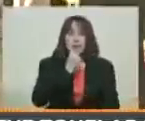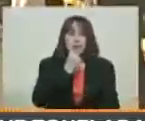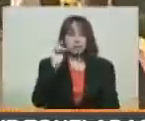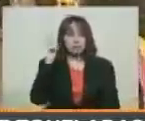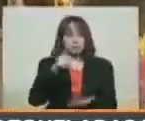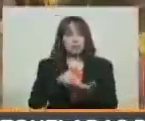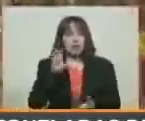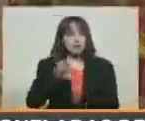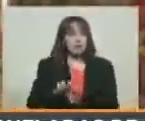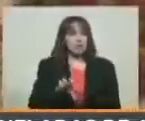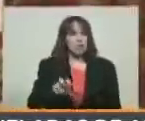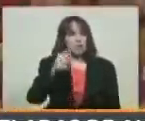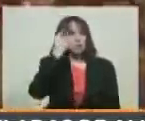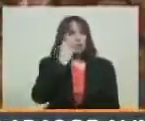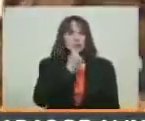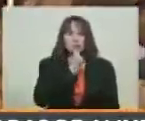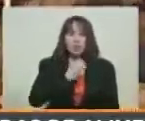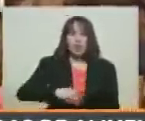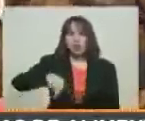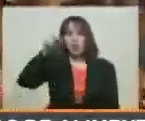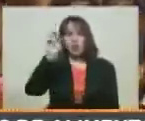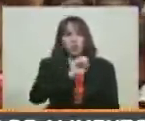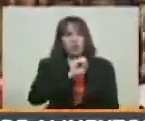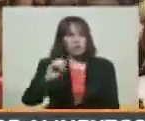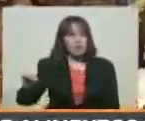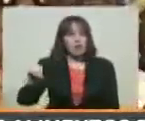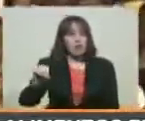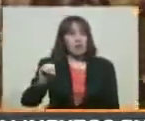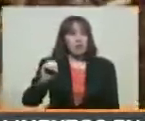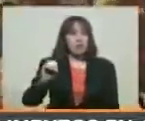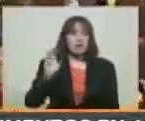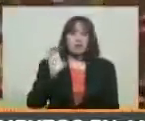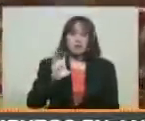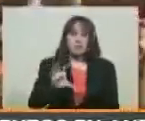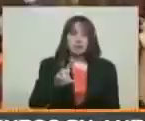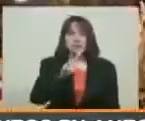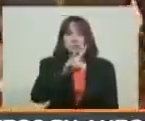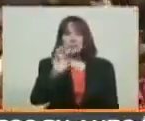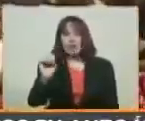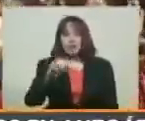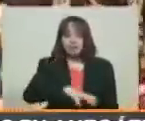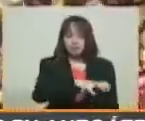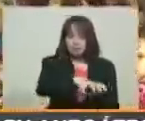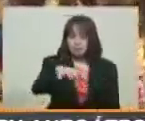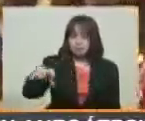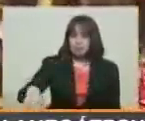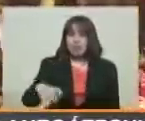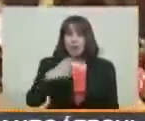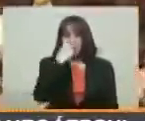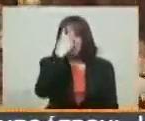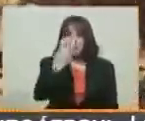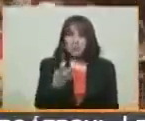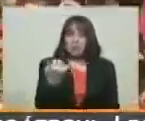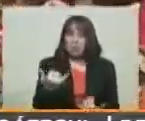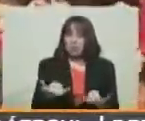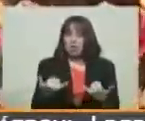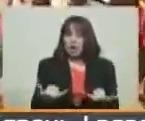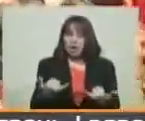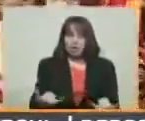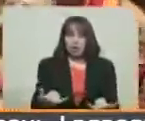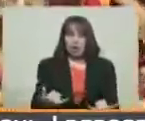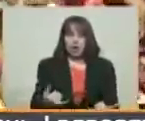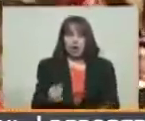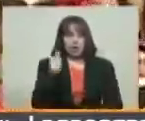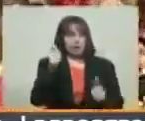estado Sucre, en la región nororiental del país. Más de 20 regiones ha visitado hasta la fecha el candidato del